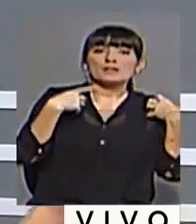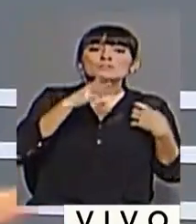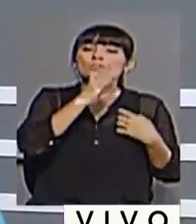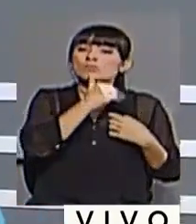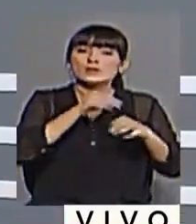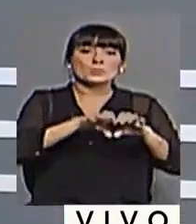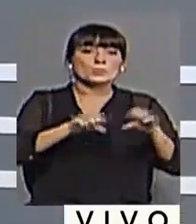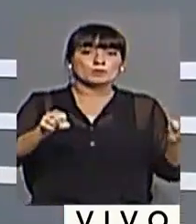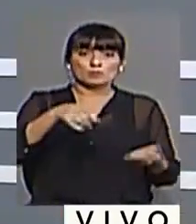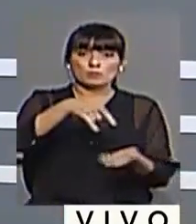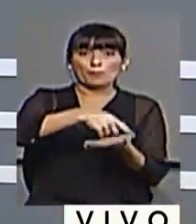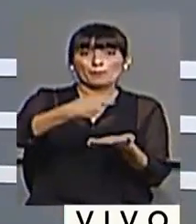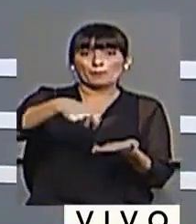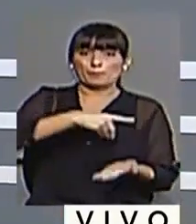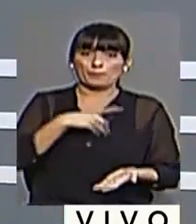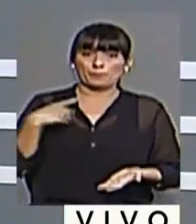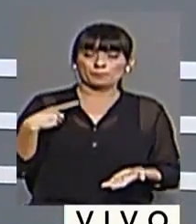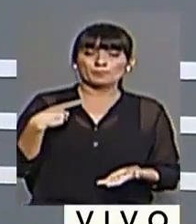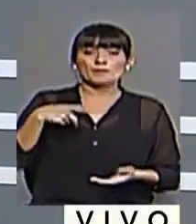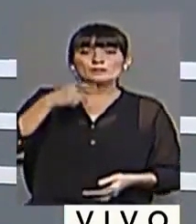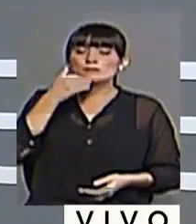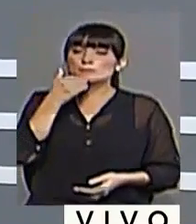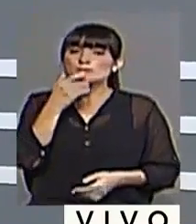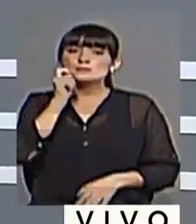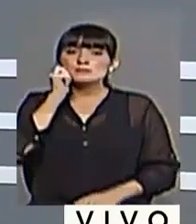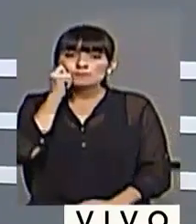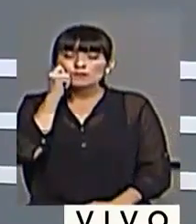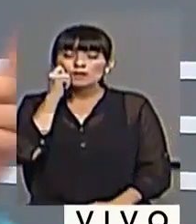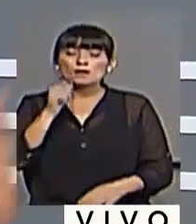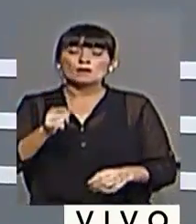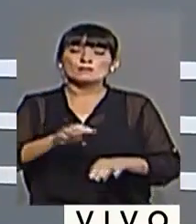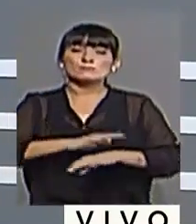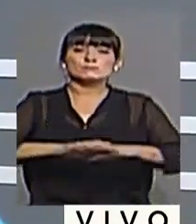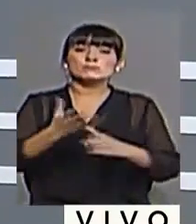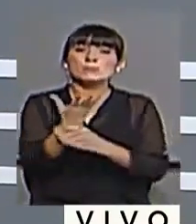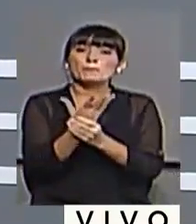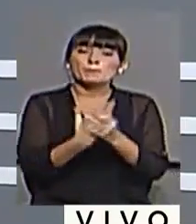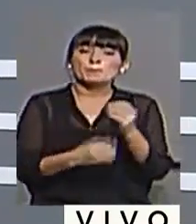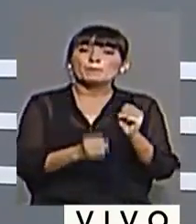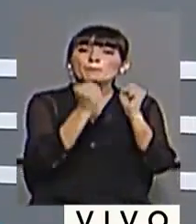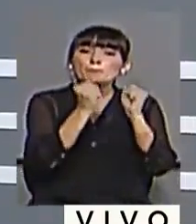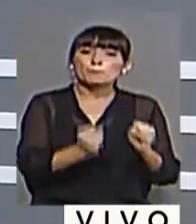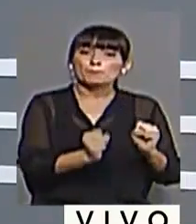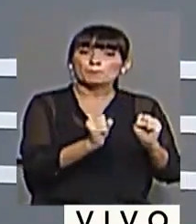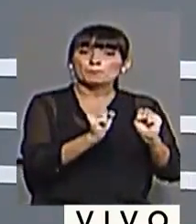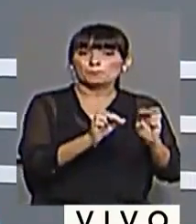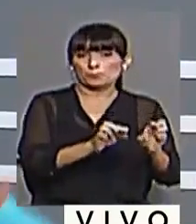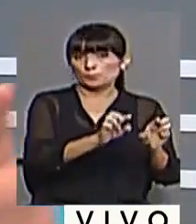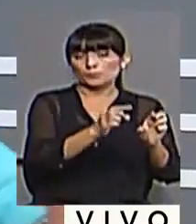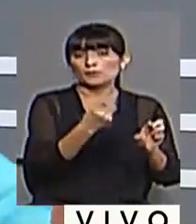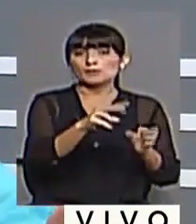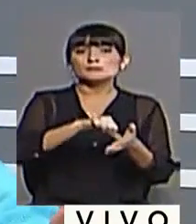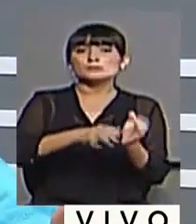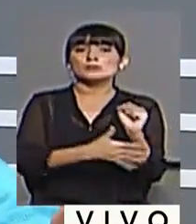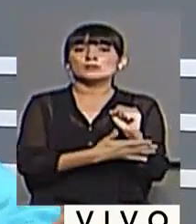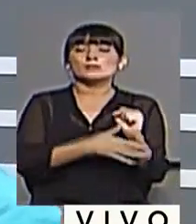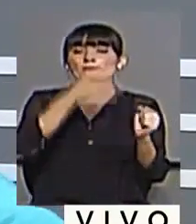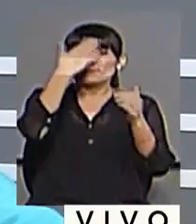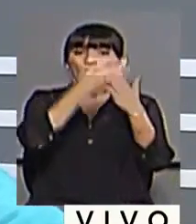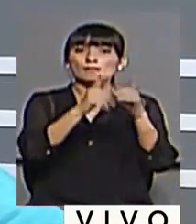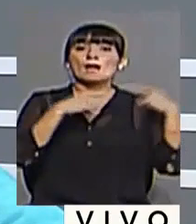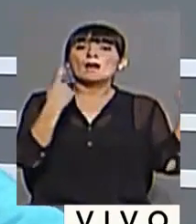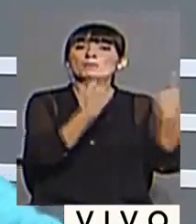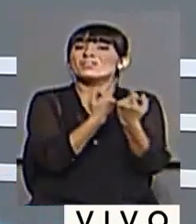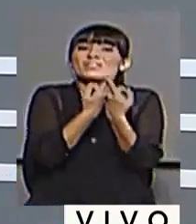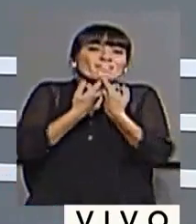significa destruir las posibilidades de la centroizquierda frente a la amenaza que enfrentan mis compañeros, más que nosotros, del Frente Amplio, que es